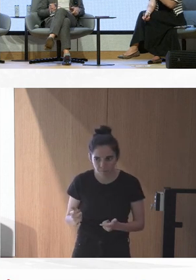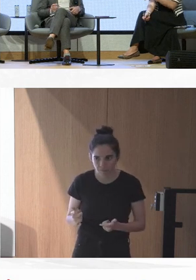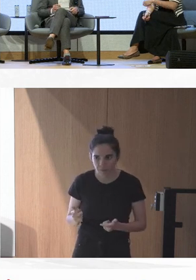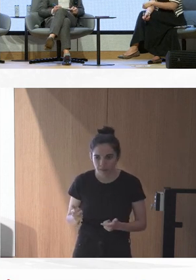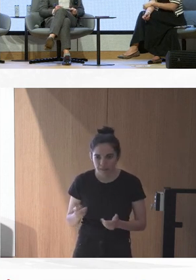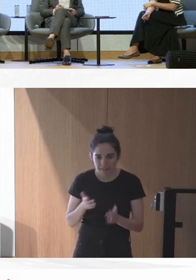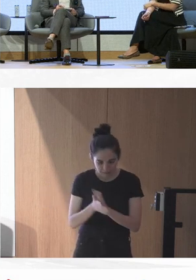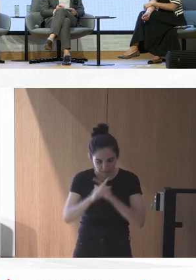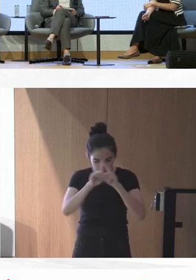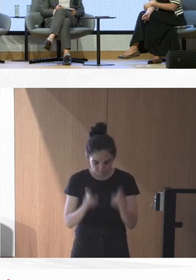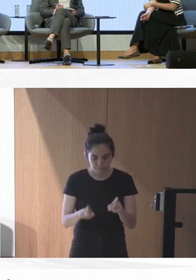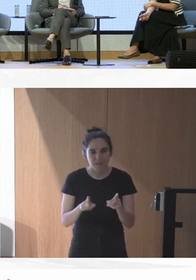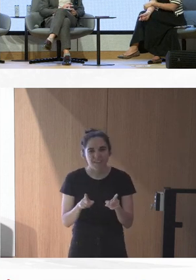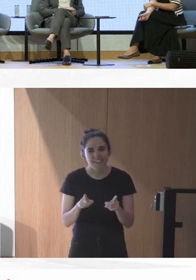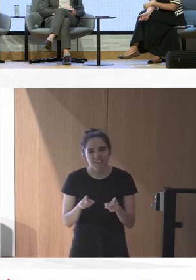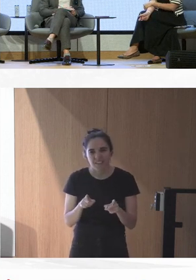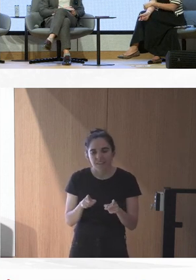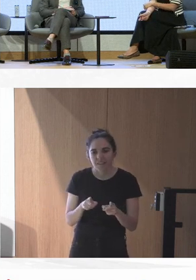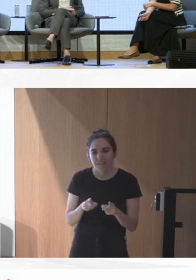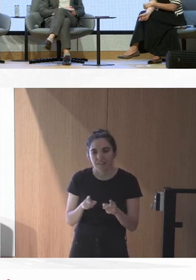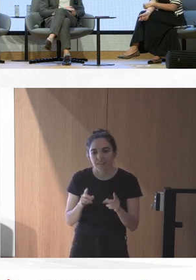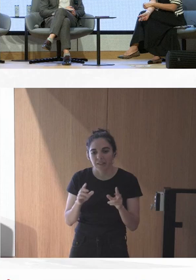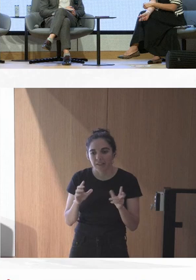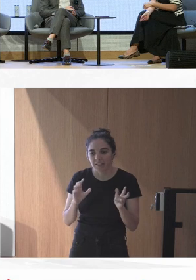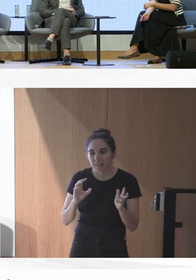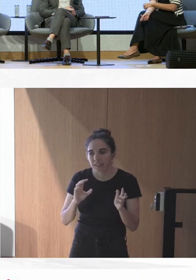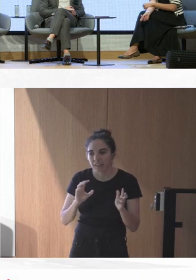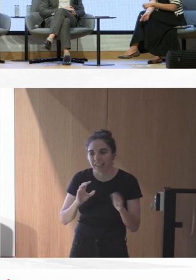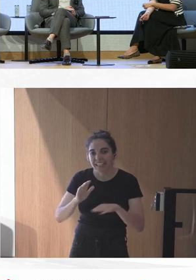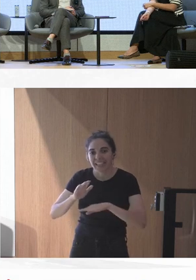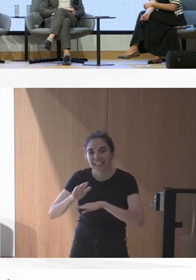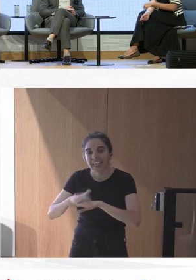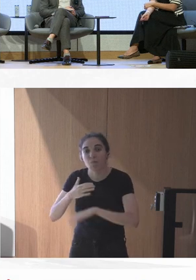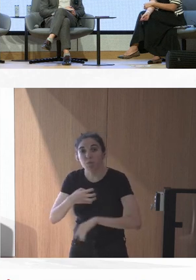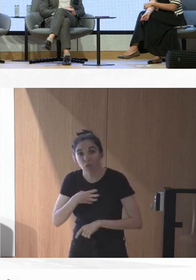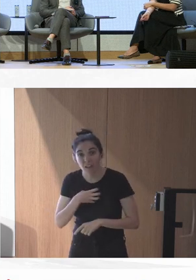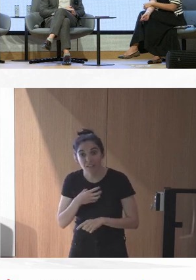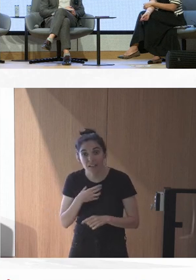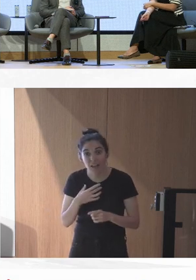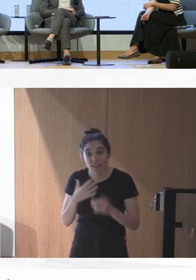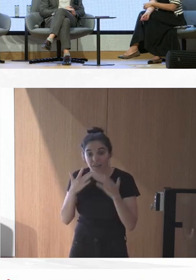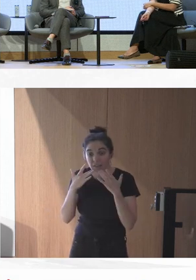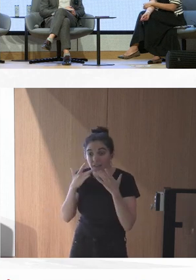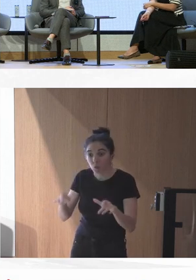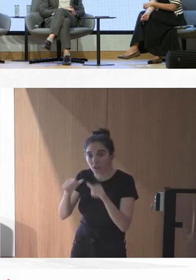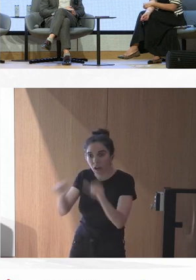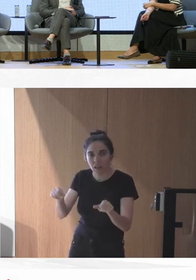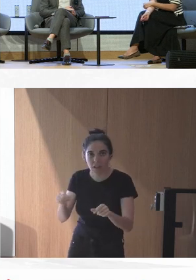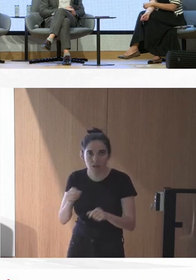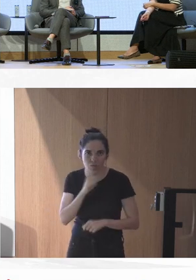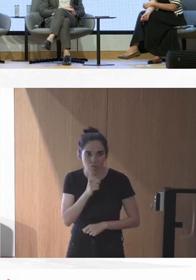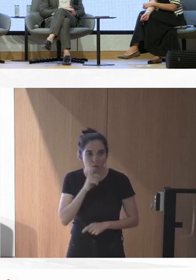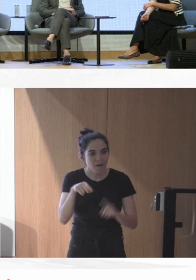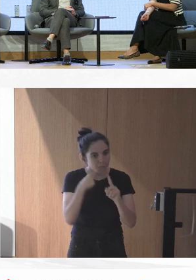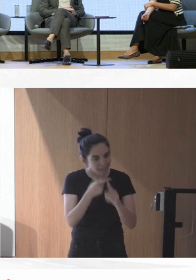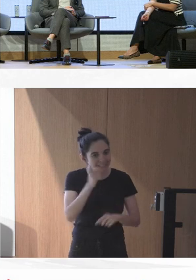es cómo se puede hacer pensar la inimputabilidad como un ordenamiento, bajo un ordenamiento neutral a la discapacidad, pero por otra parte también cómo conciliar o cómo